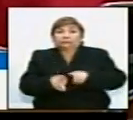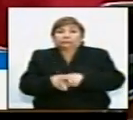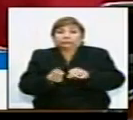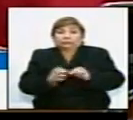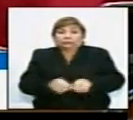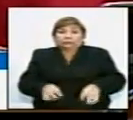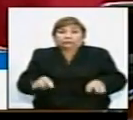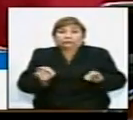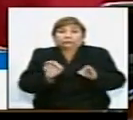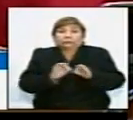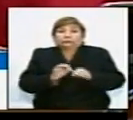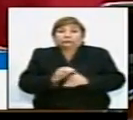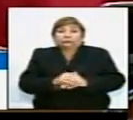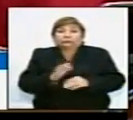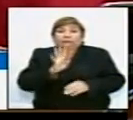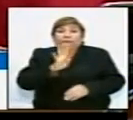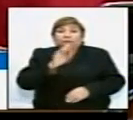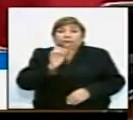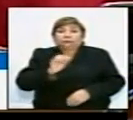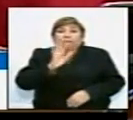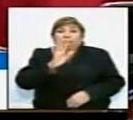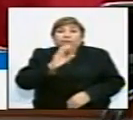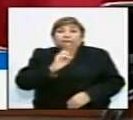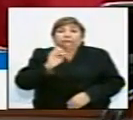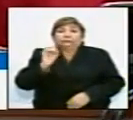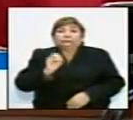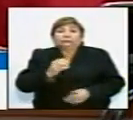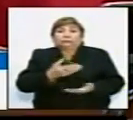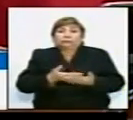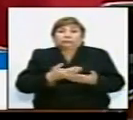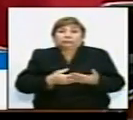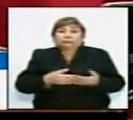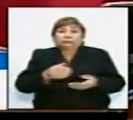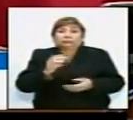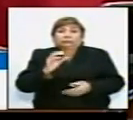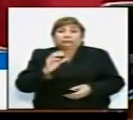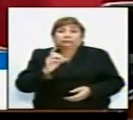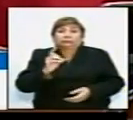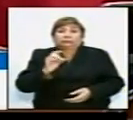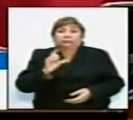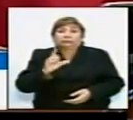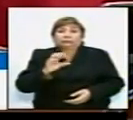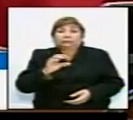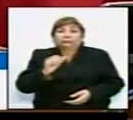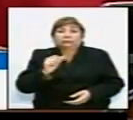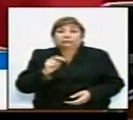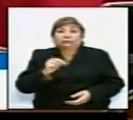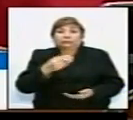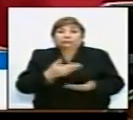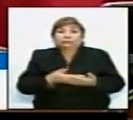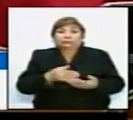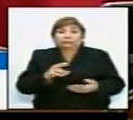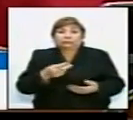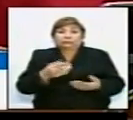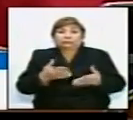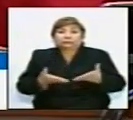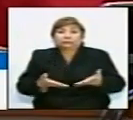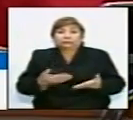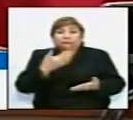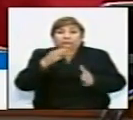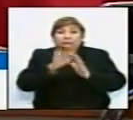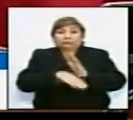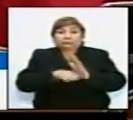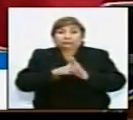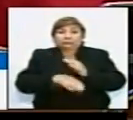muy importante. 4.5 millones de hectáreas son de secano y 2.6 millones de hectáreas están